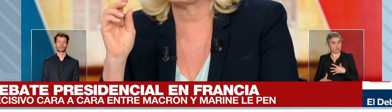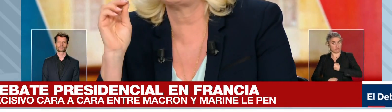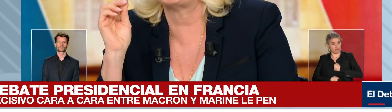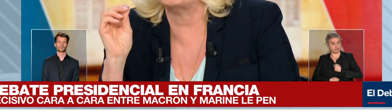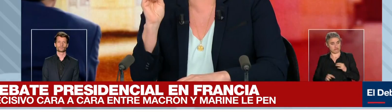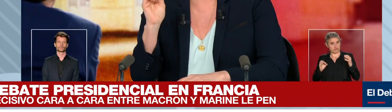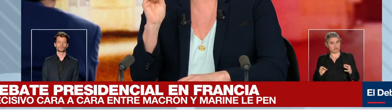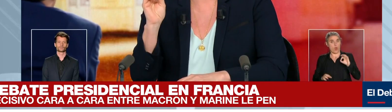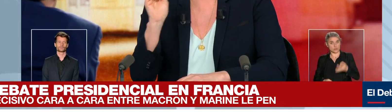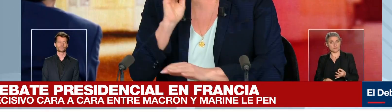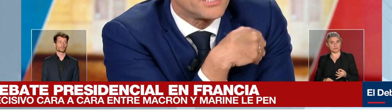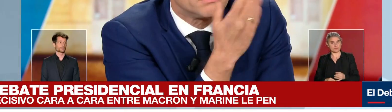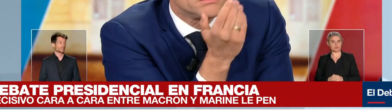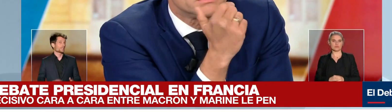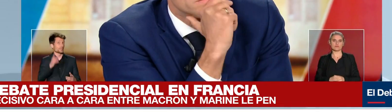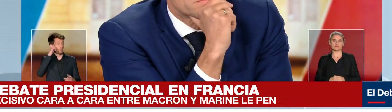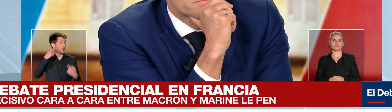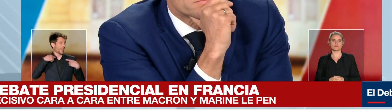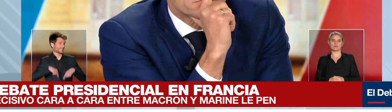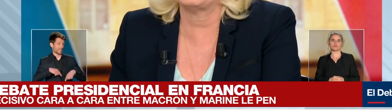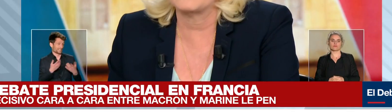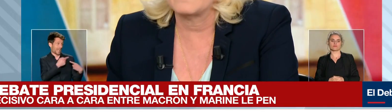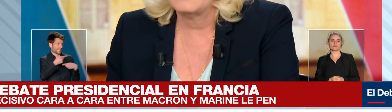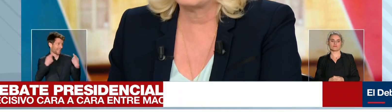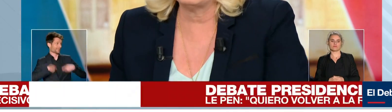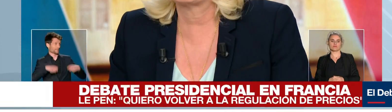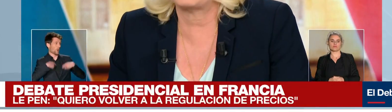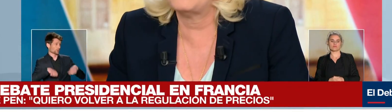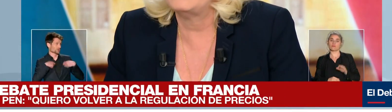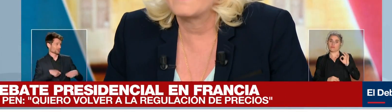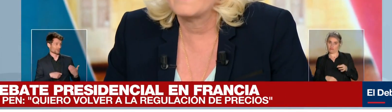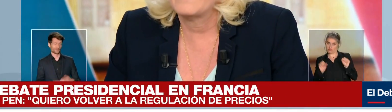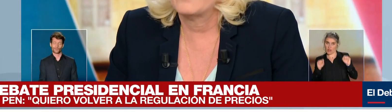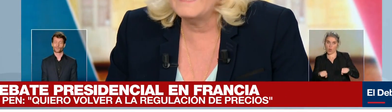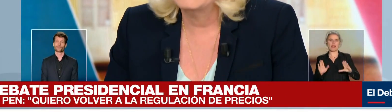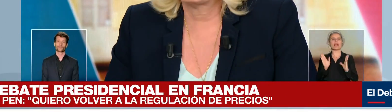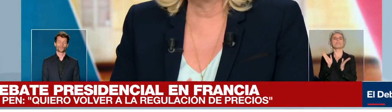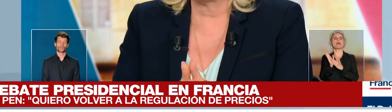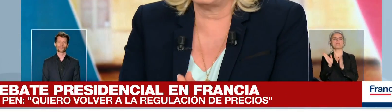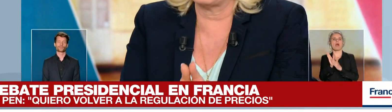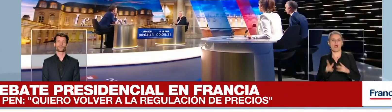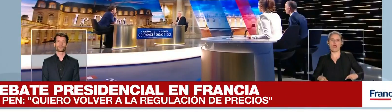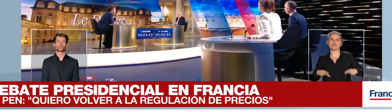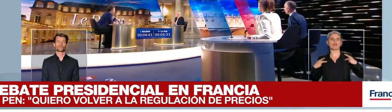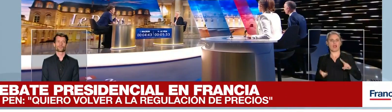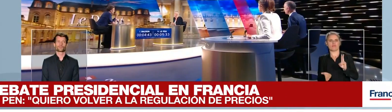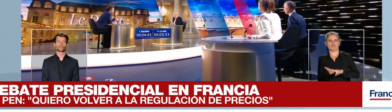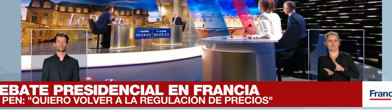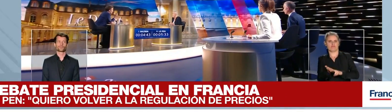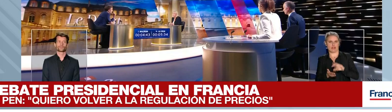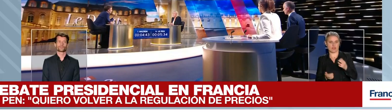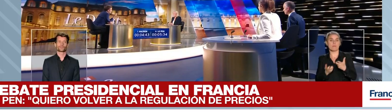Este es un lucro cesante. Pero es un gasto para el presupuesto del Estado. Pero yo lo asumo. Pero en la vida